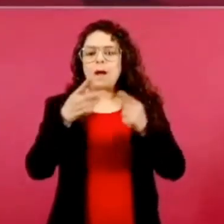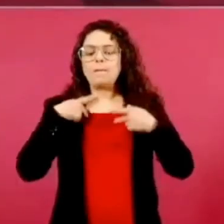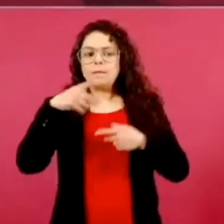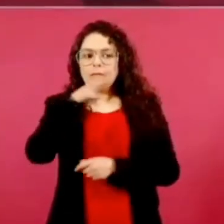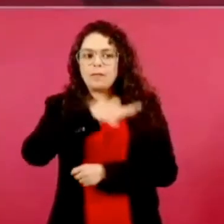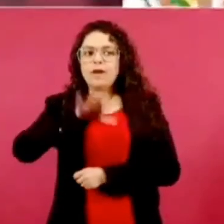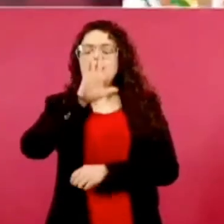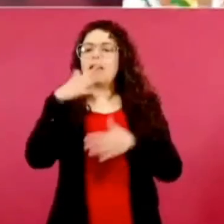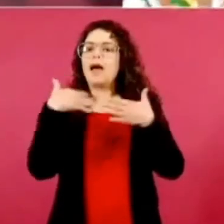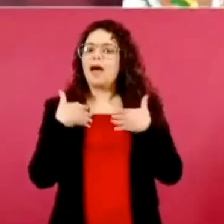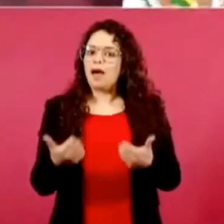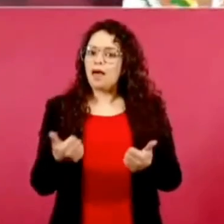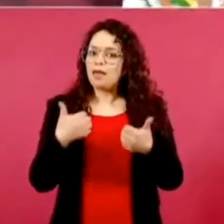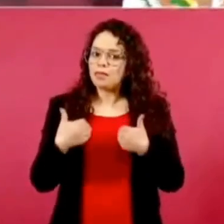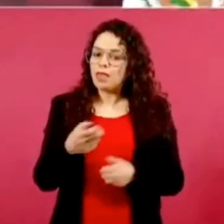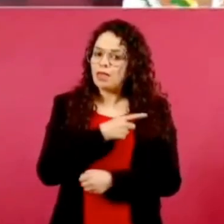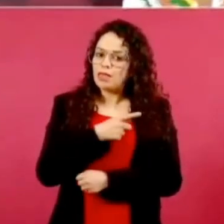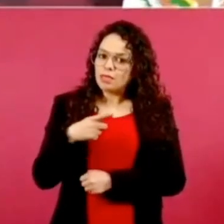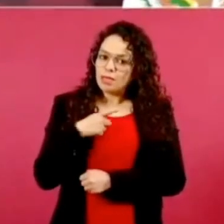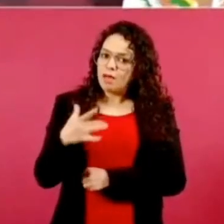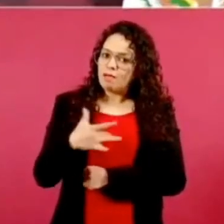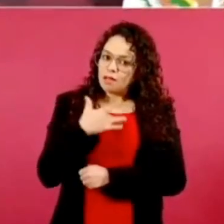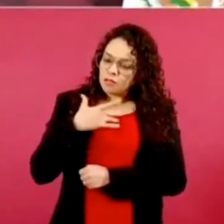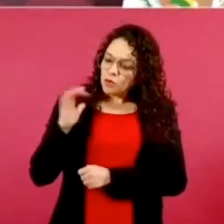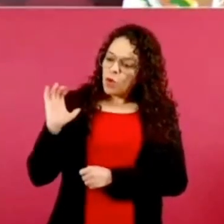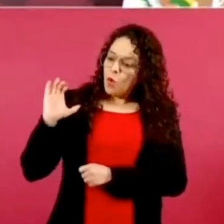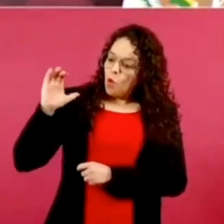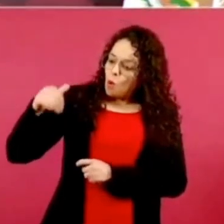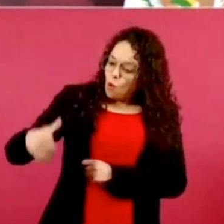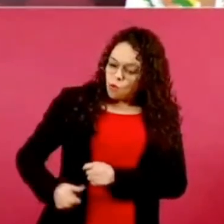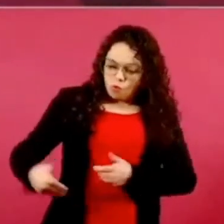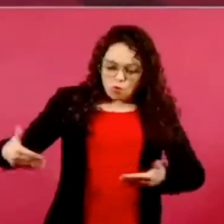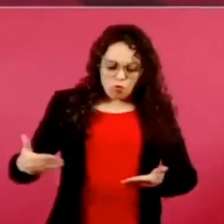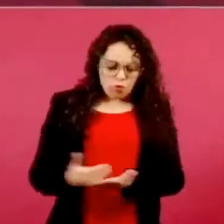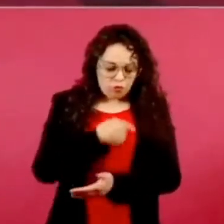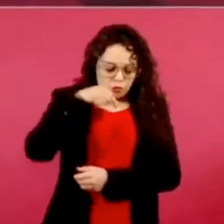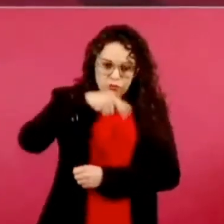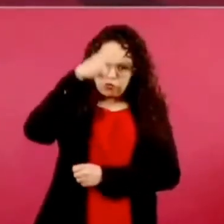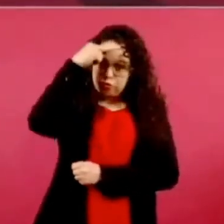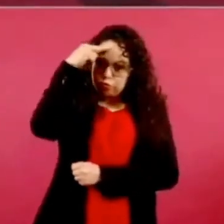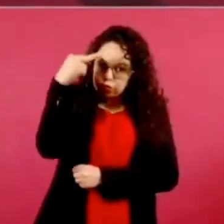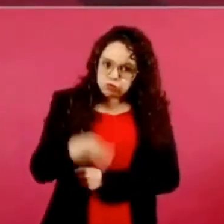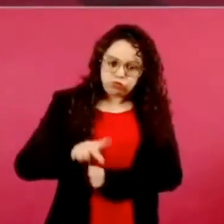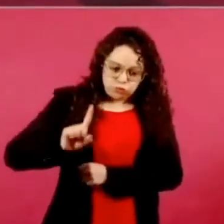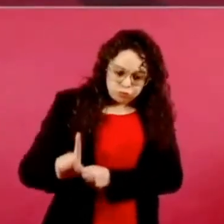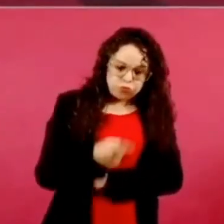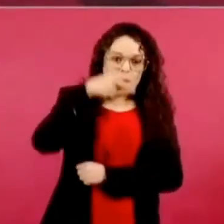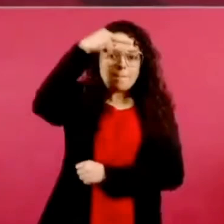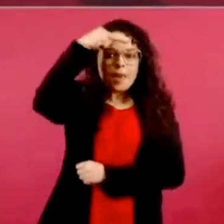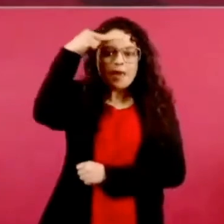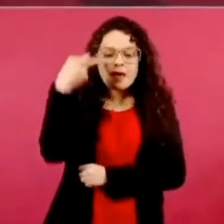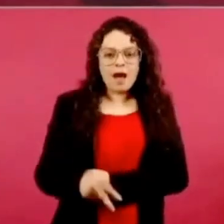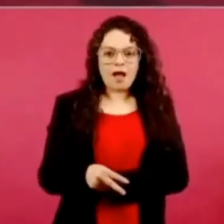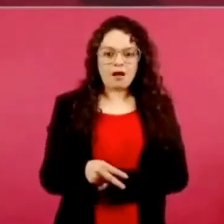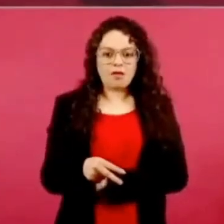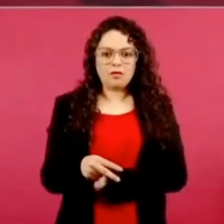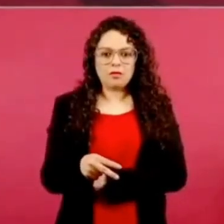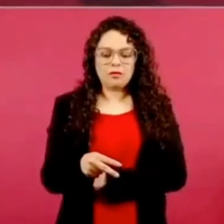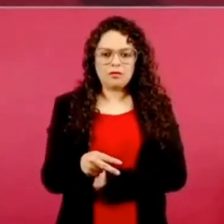mexicano y por eso salimos adelante. Y la corrupción no tiene nada que